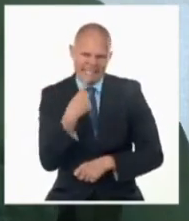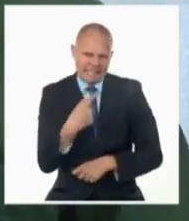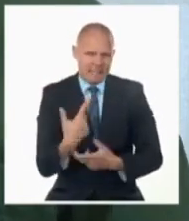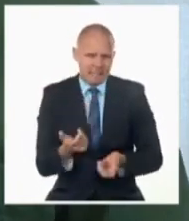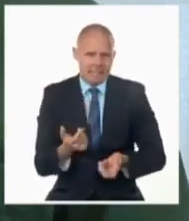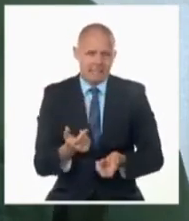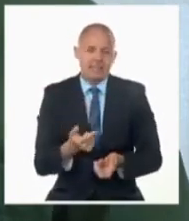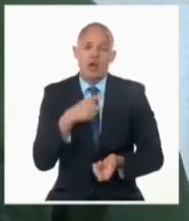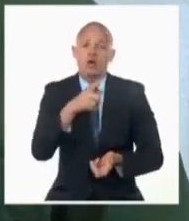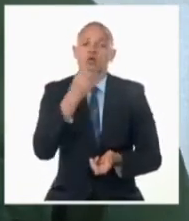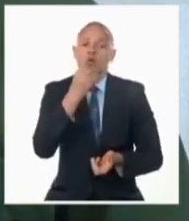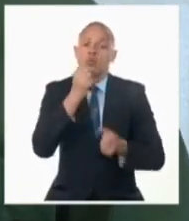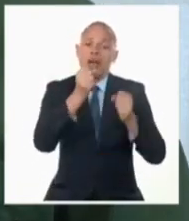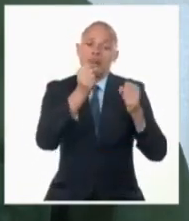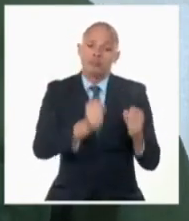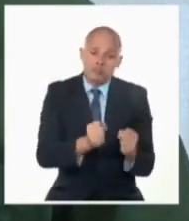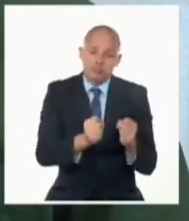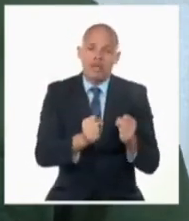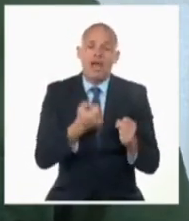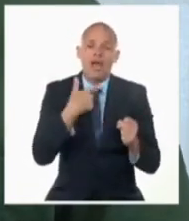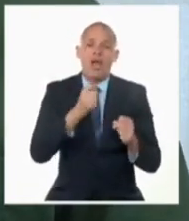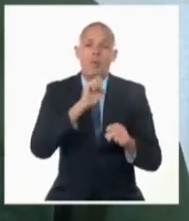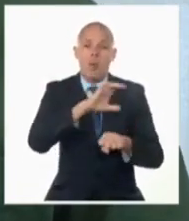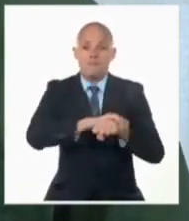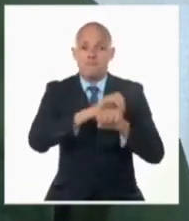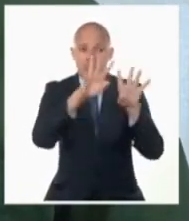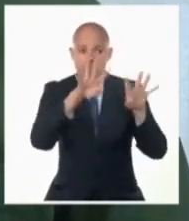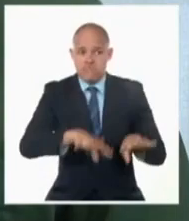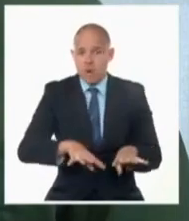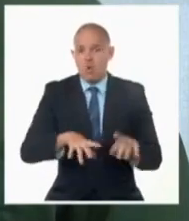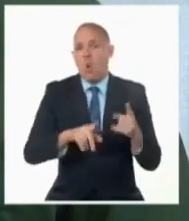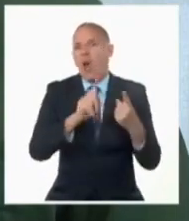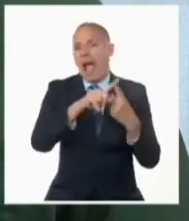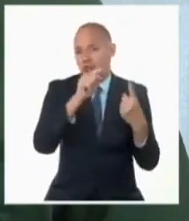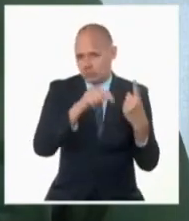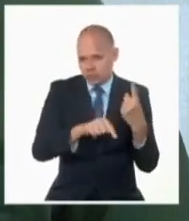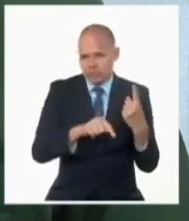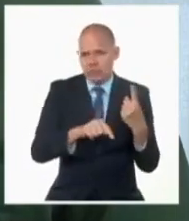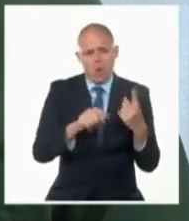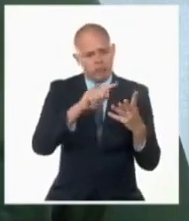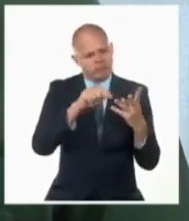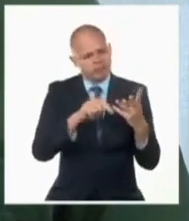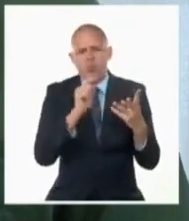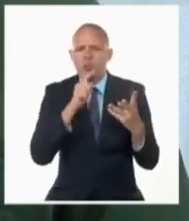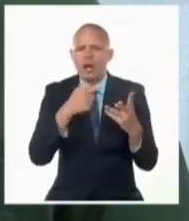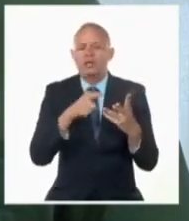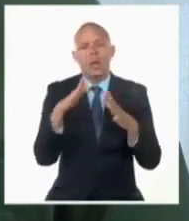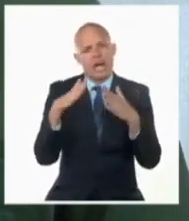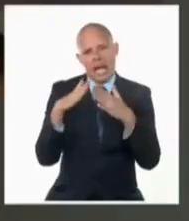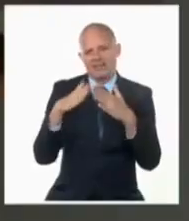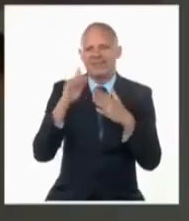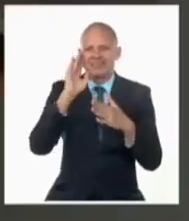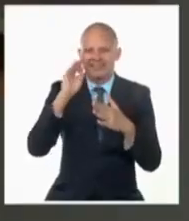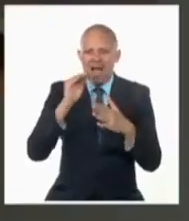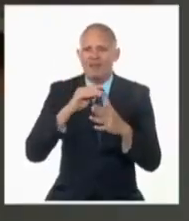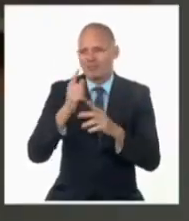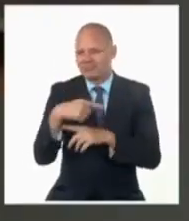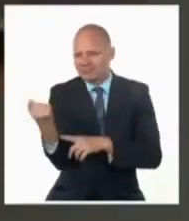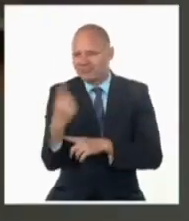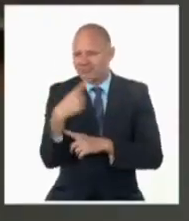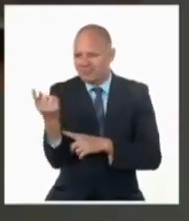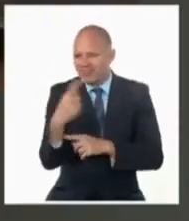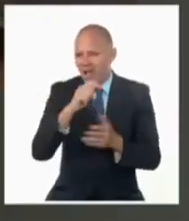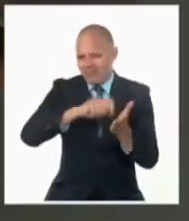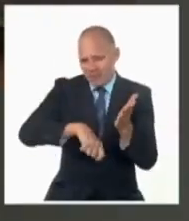en los establecimientos penitenciarios y así de esta manera se pueda enmendar la conducta delictiva cometida.